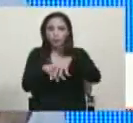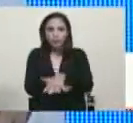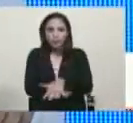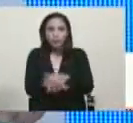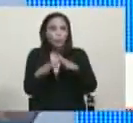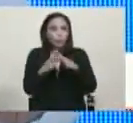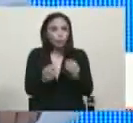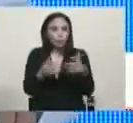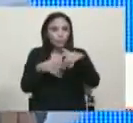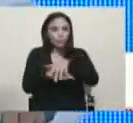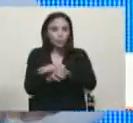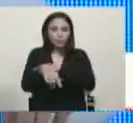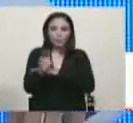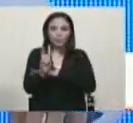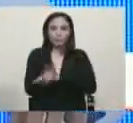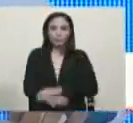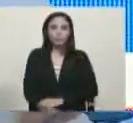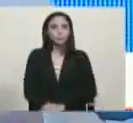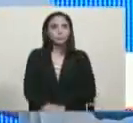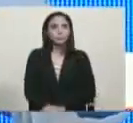de Venezuela.